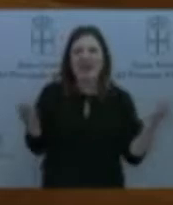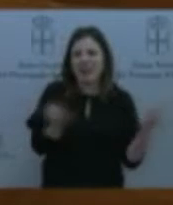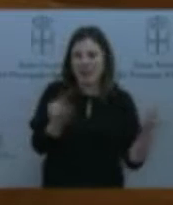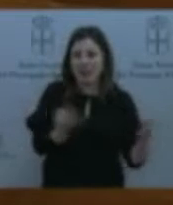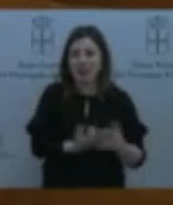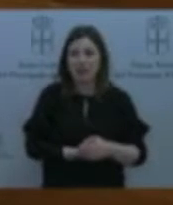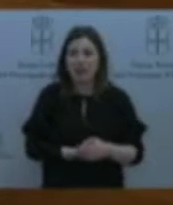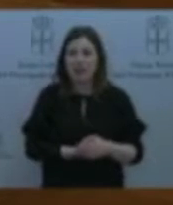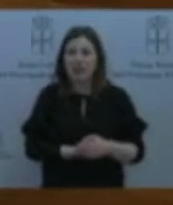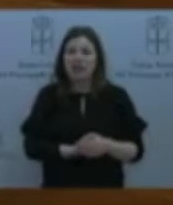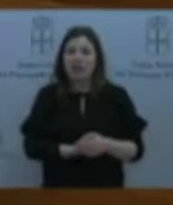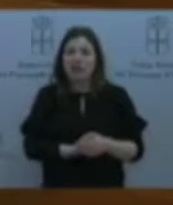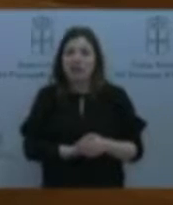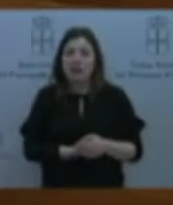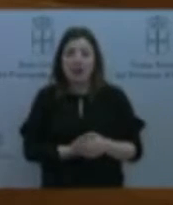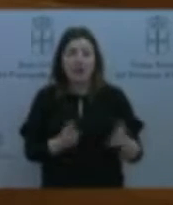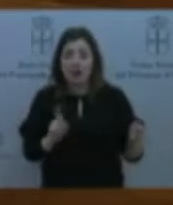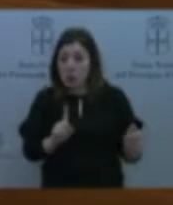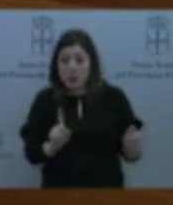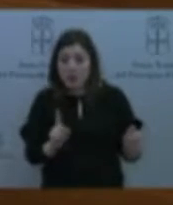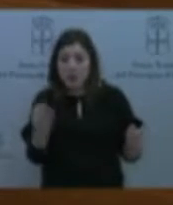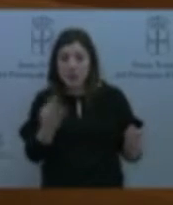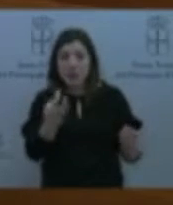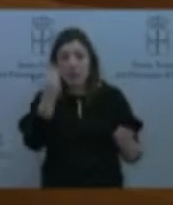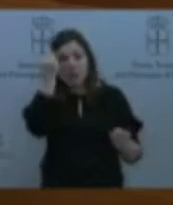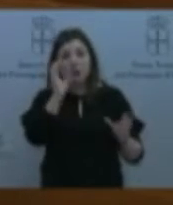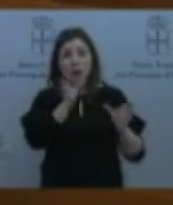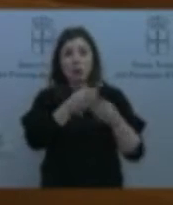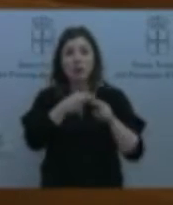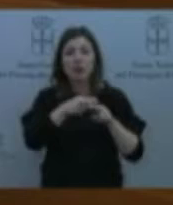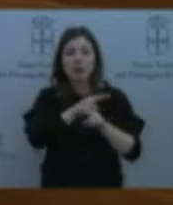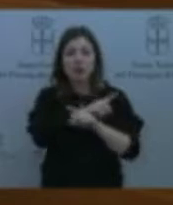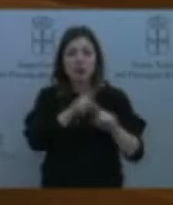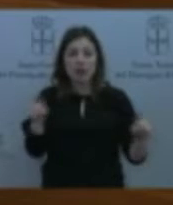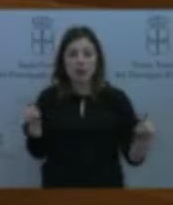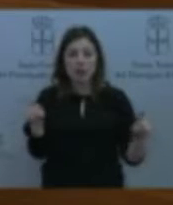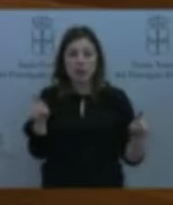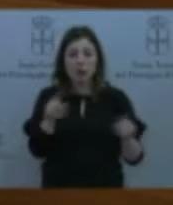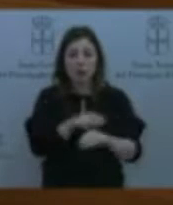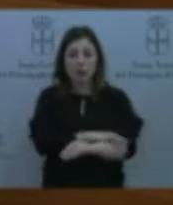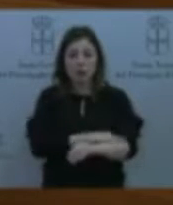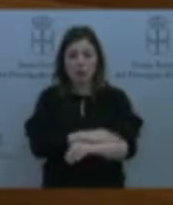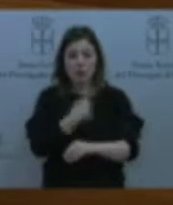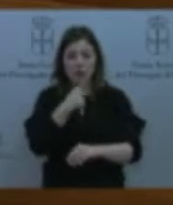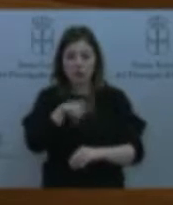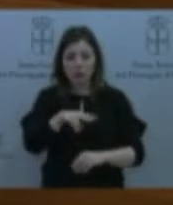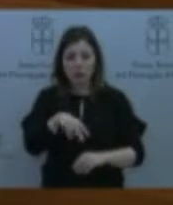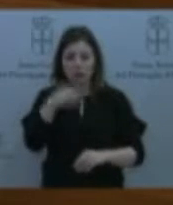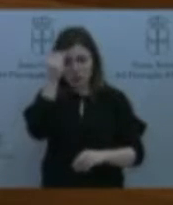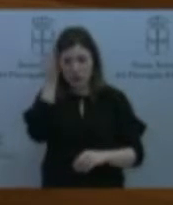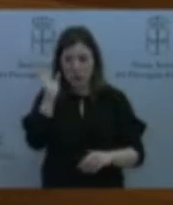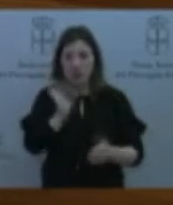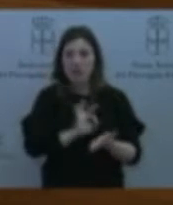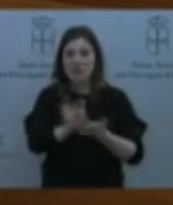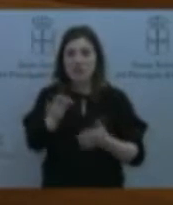Lo que en ningún caso, seguramente que ningún miembro de este Gobierno ni del Grupo Socialista nunca dirían que los servicios jurídicos de un Gobierno, que los